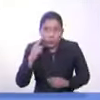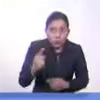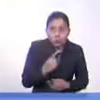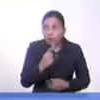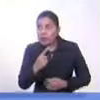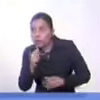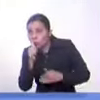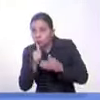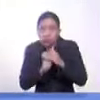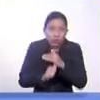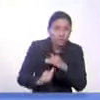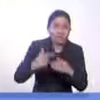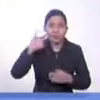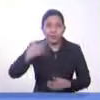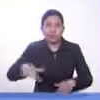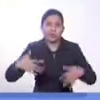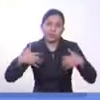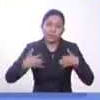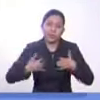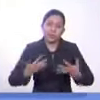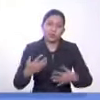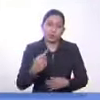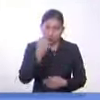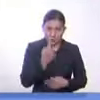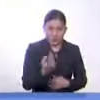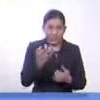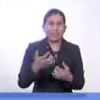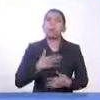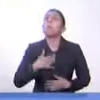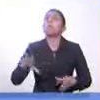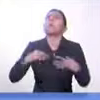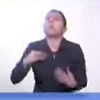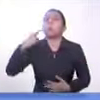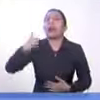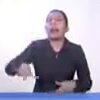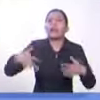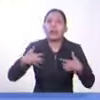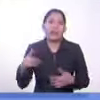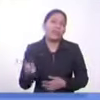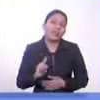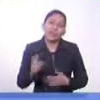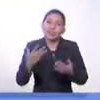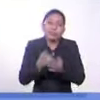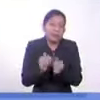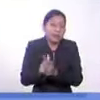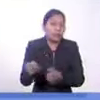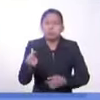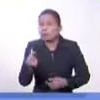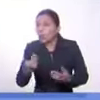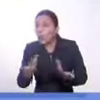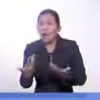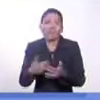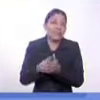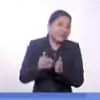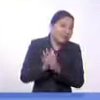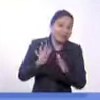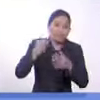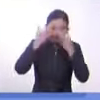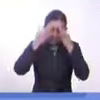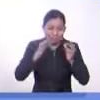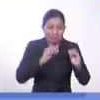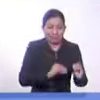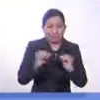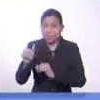riesgo la vida. ¿Pero será que las personas quieren poner en riesgo su vida? Hay que recordar que para tomar la decisión de migrar de forma